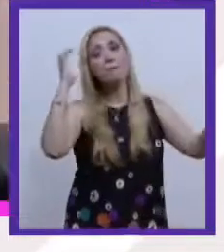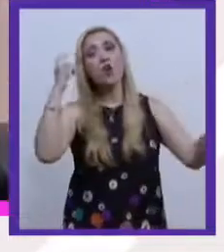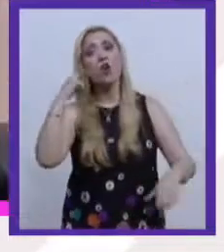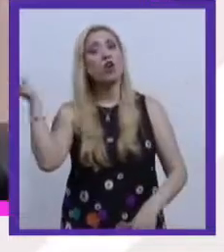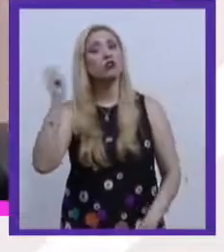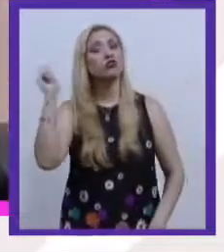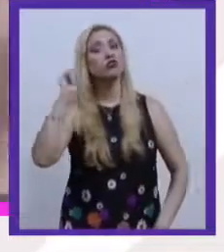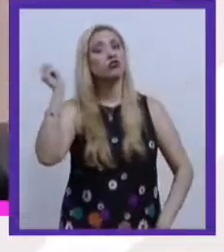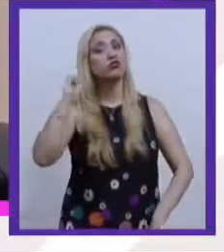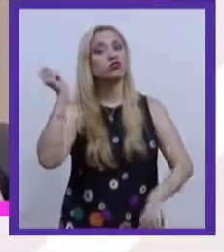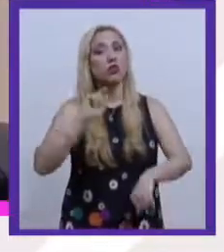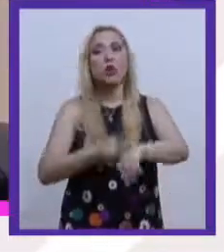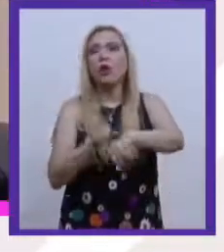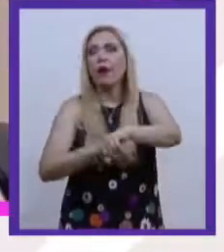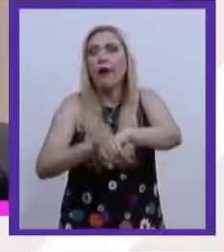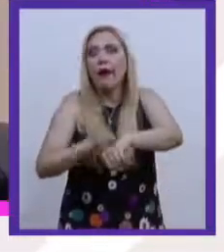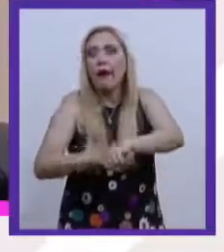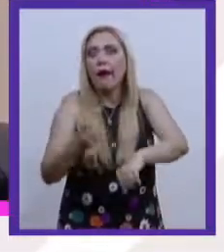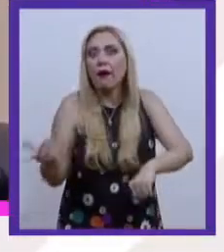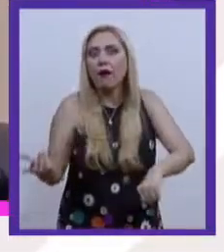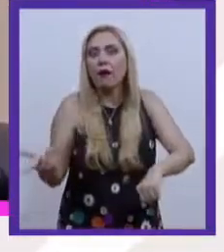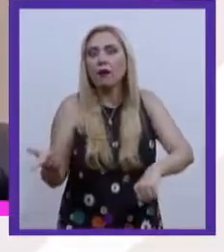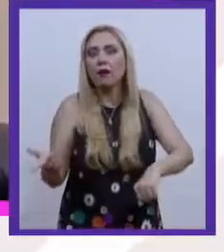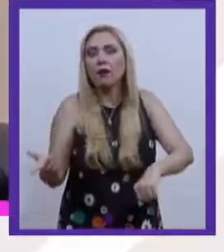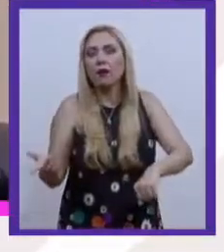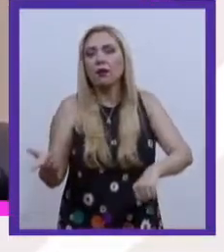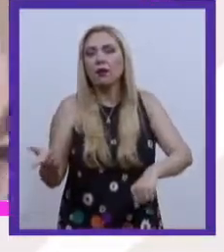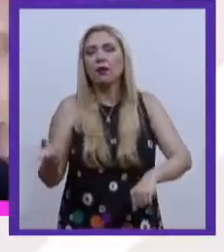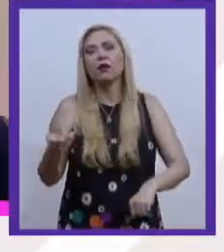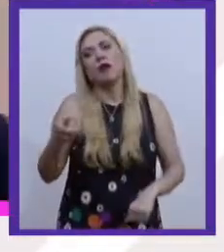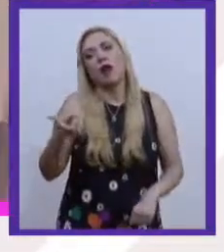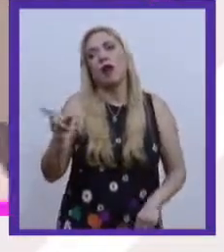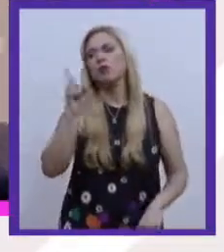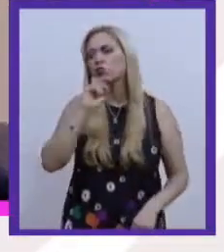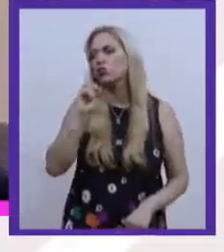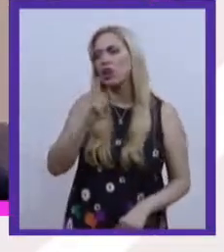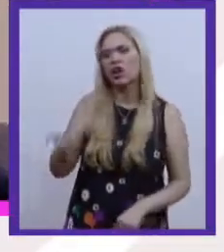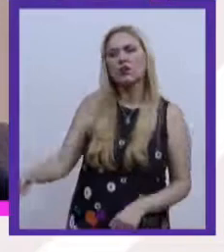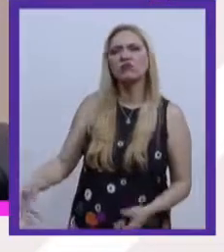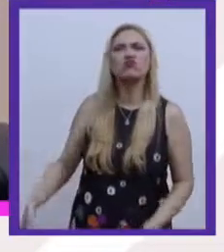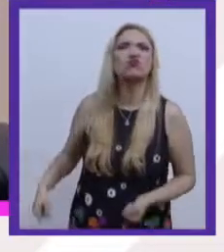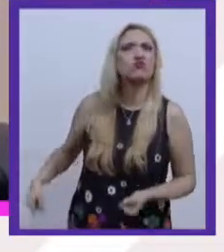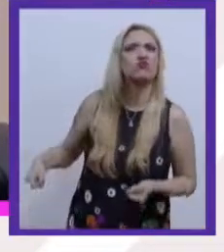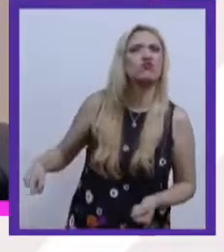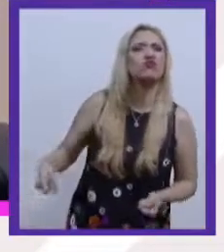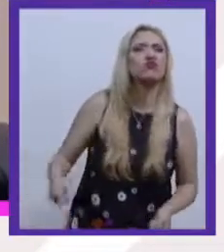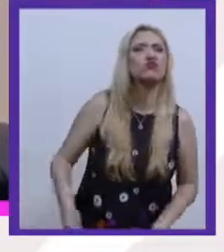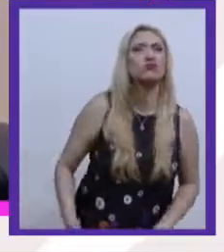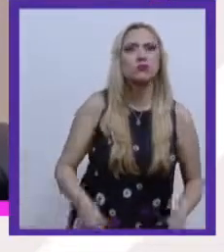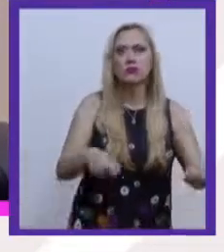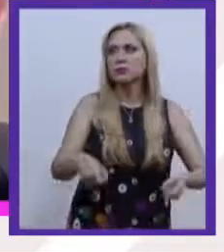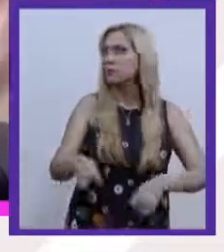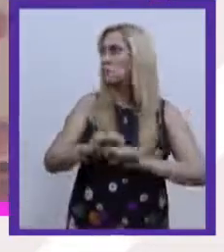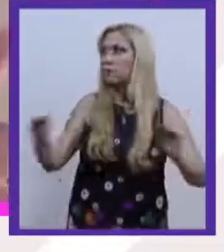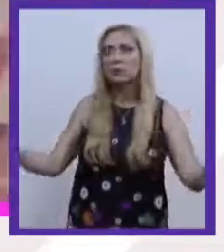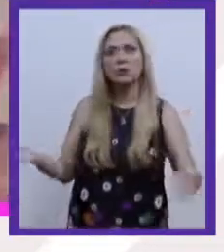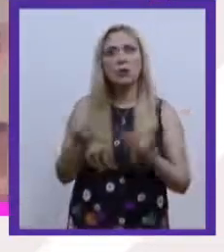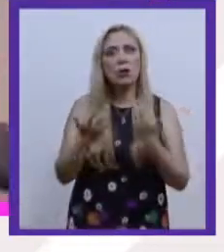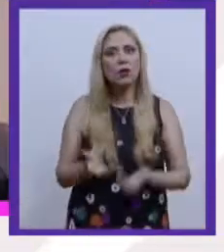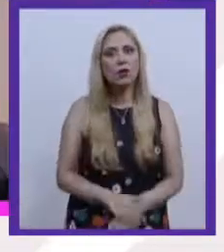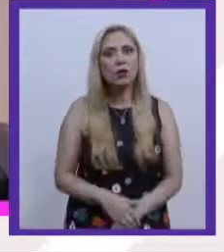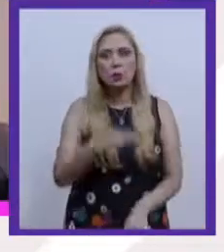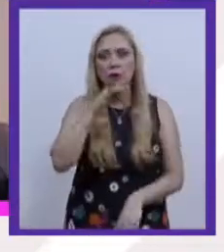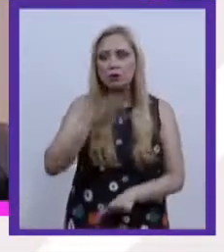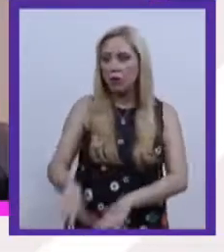que pasa a cierta hora del día, pues que está pensado que hay una señora en la casa que va a salir cuando suene la campana del camión. Entonces, todo está